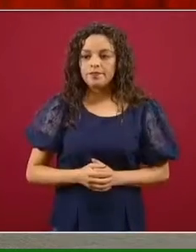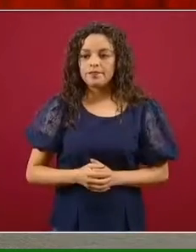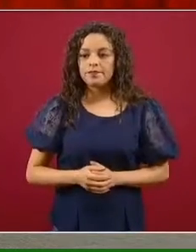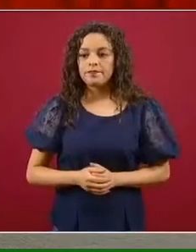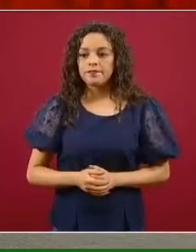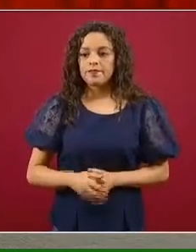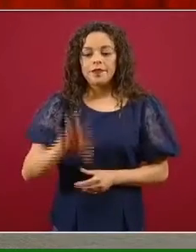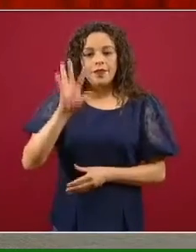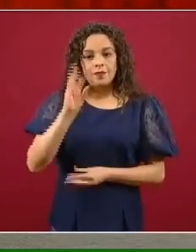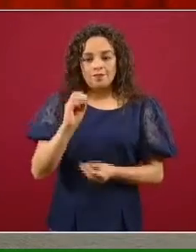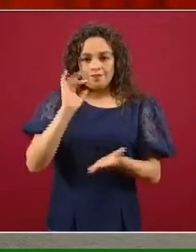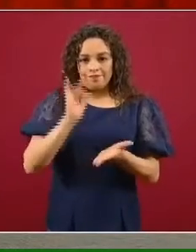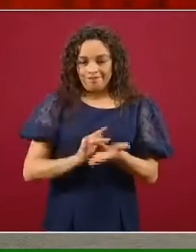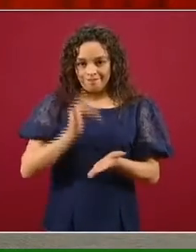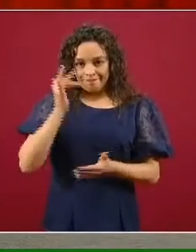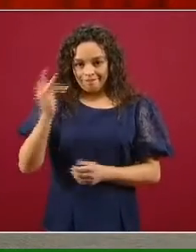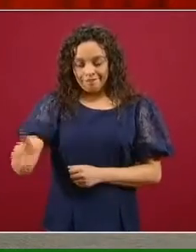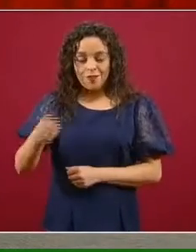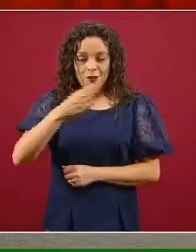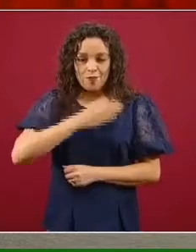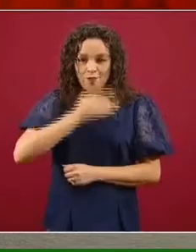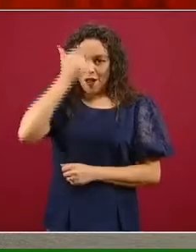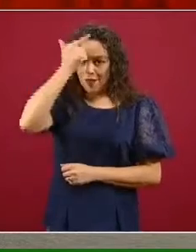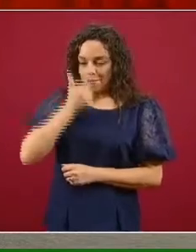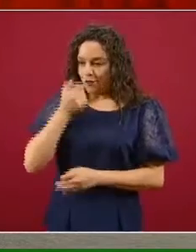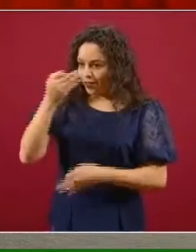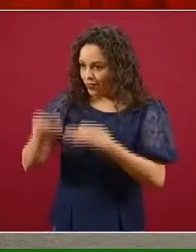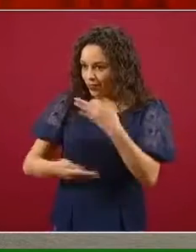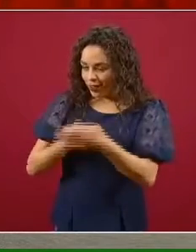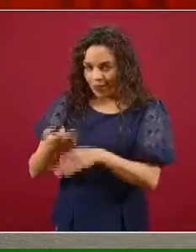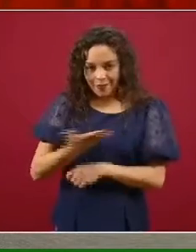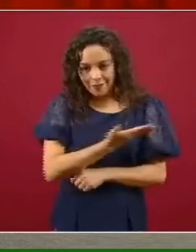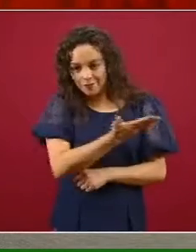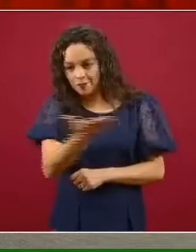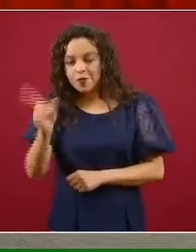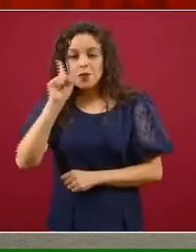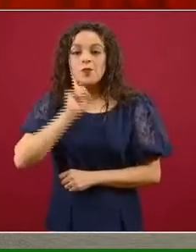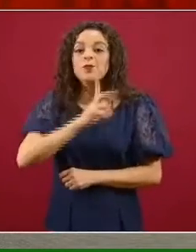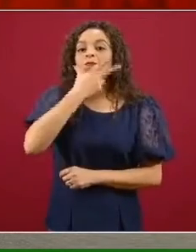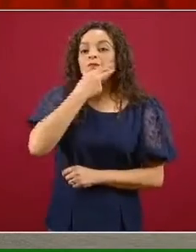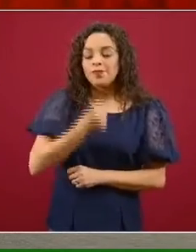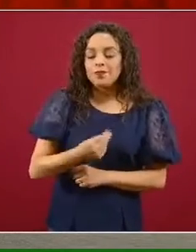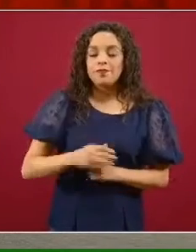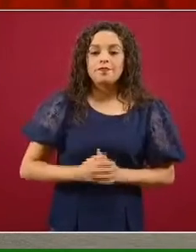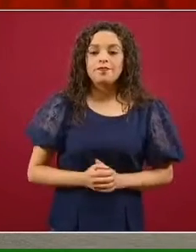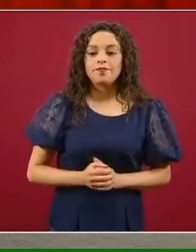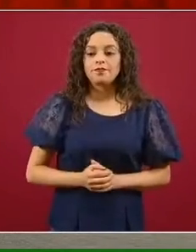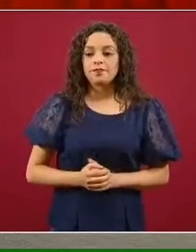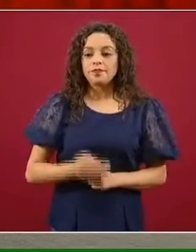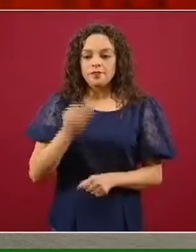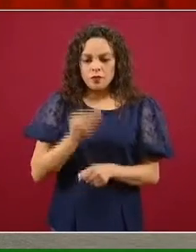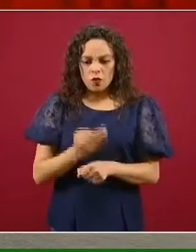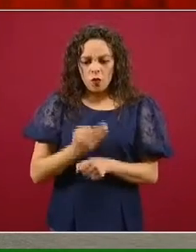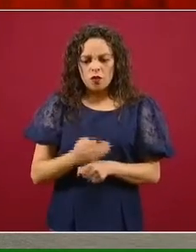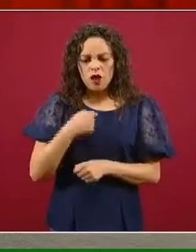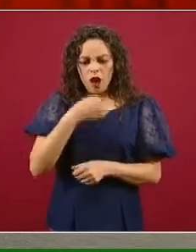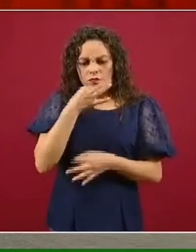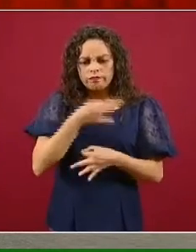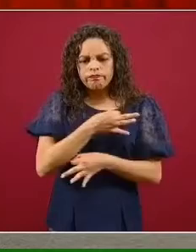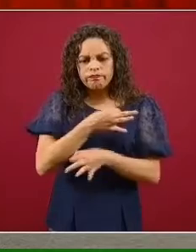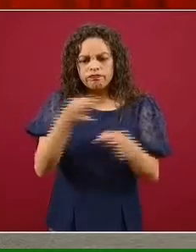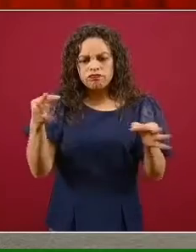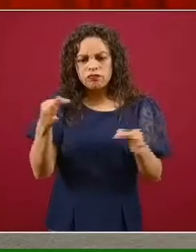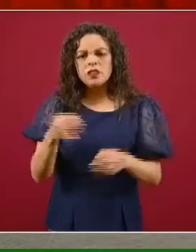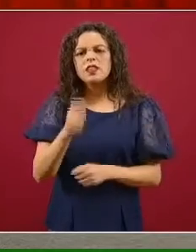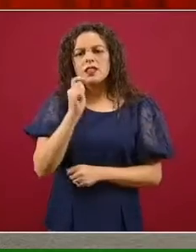Muchísimas gracias. Buenas noches a todos y a todas. Tenemos un mensaje que es sumamente importante